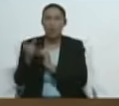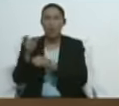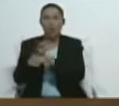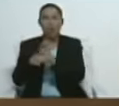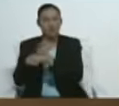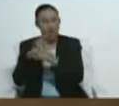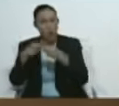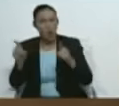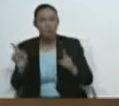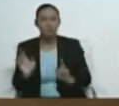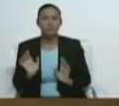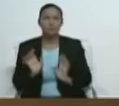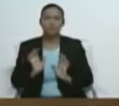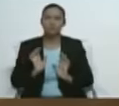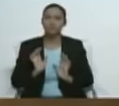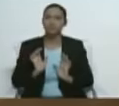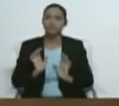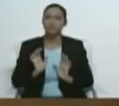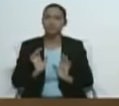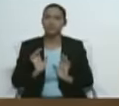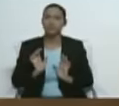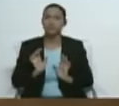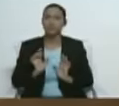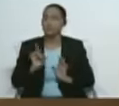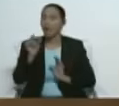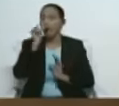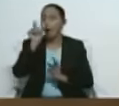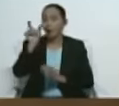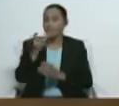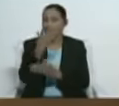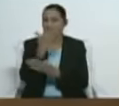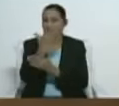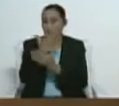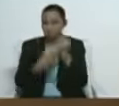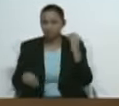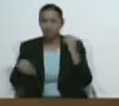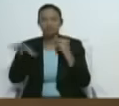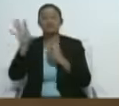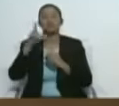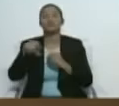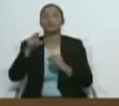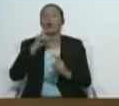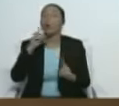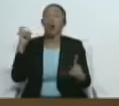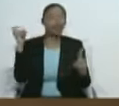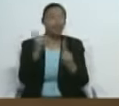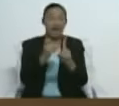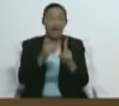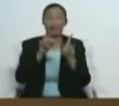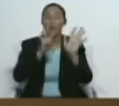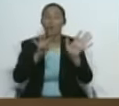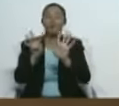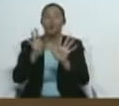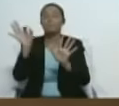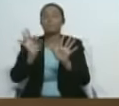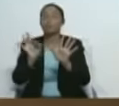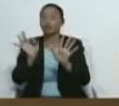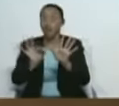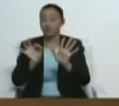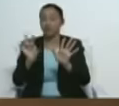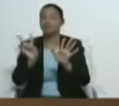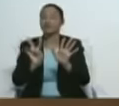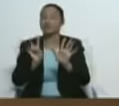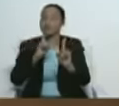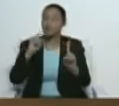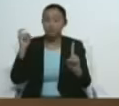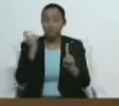venezolano como fue el de este sujeto prófugo de la justicia odiado por el 99% de la población venezolana